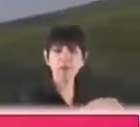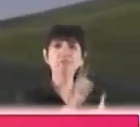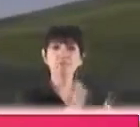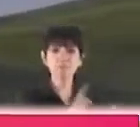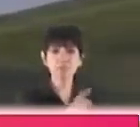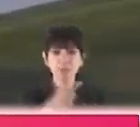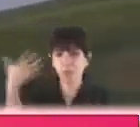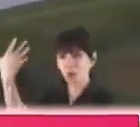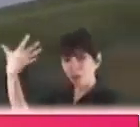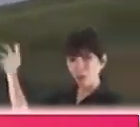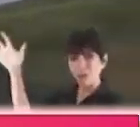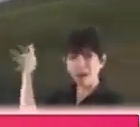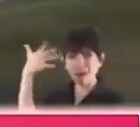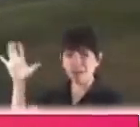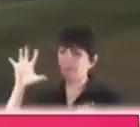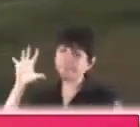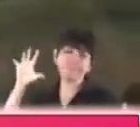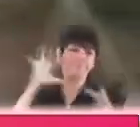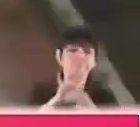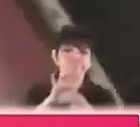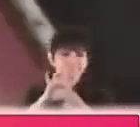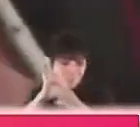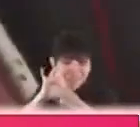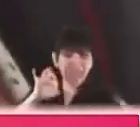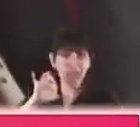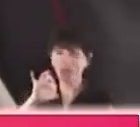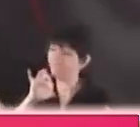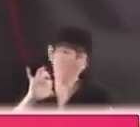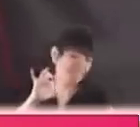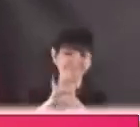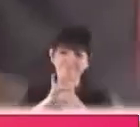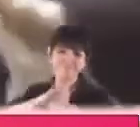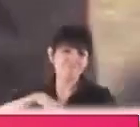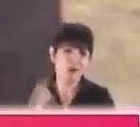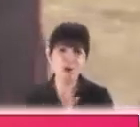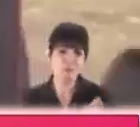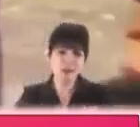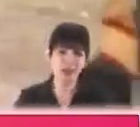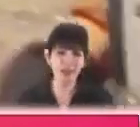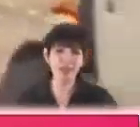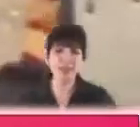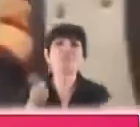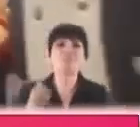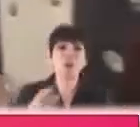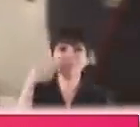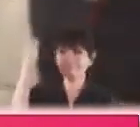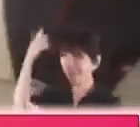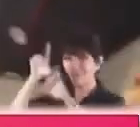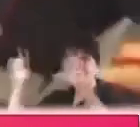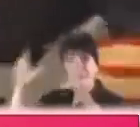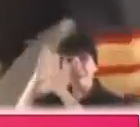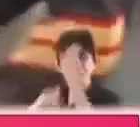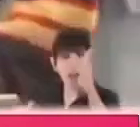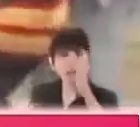bueno, se le ha dado fin a eso. En unos días en donde charlábamos hace poco, hace días atrás, se ha